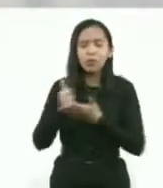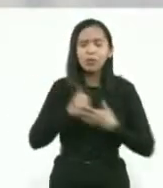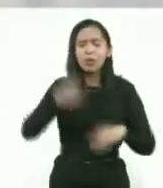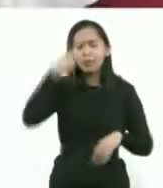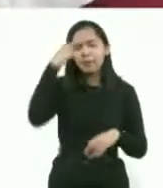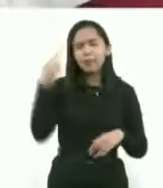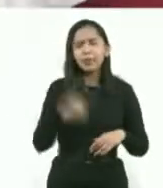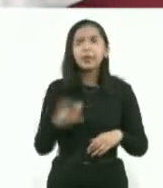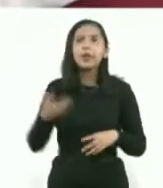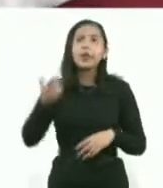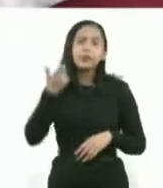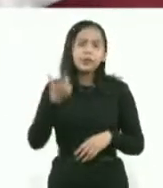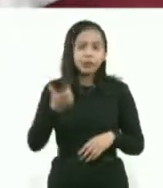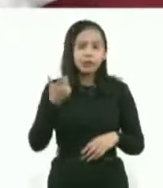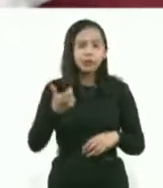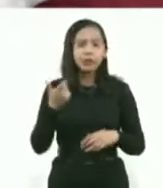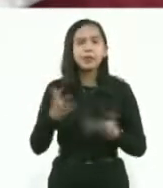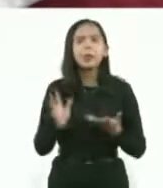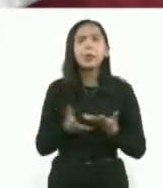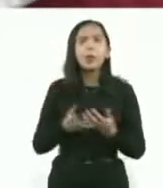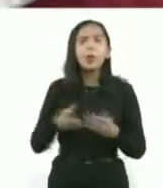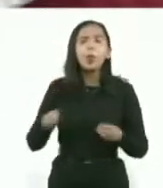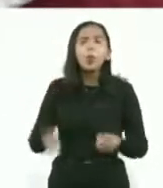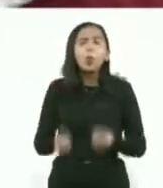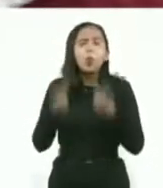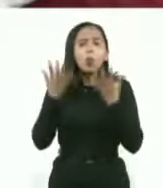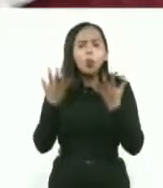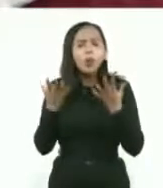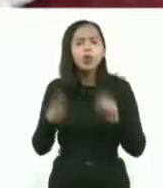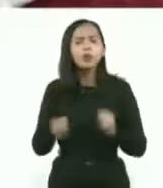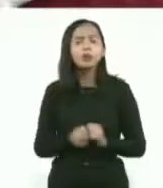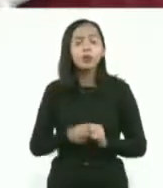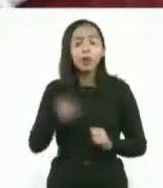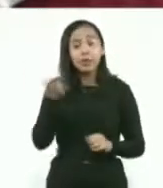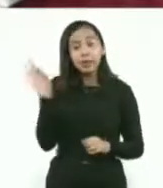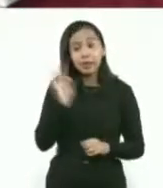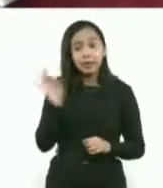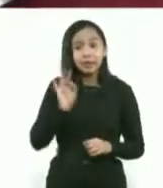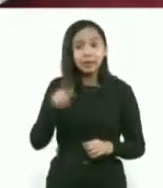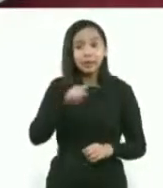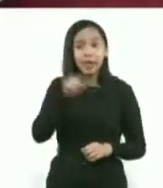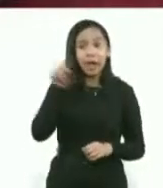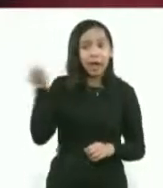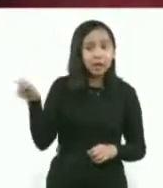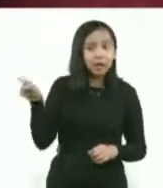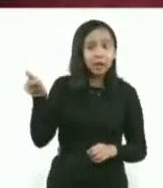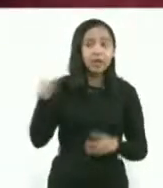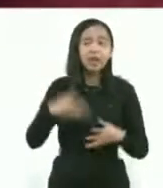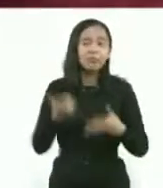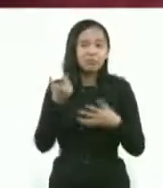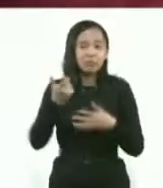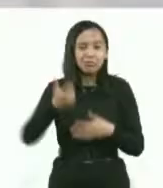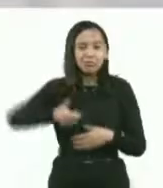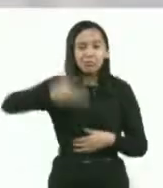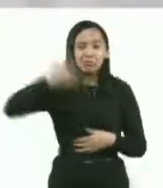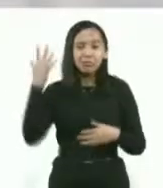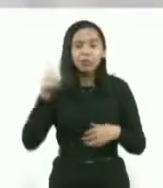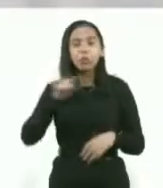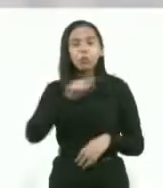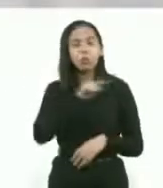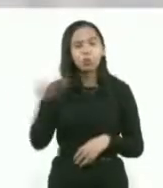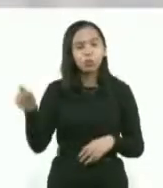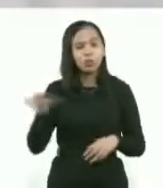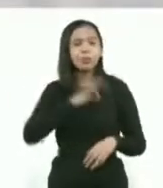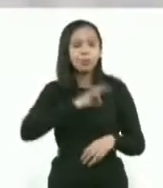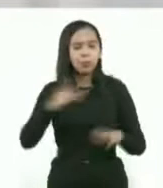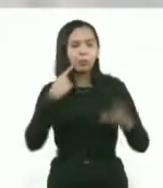precio promedio, pueden denunciarnos los consumidores en donde hay irregularidades para tomar cartas